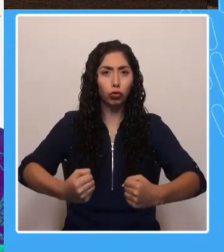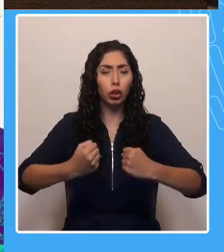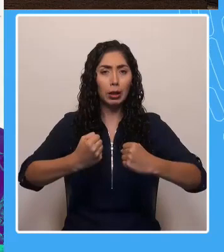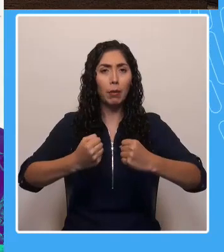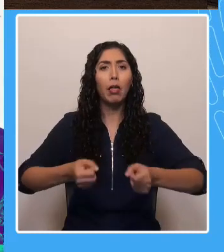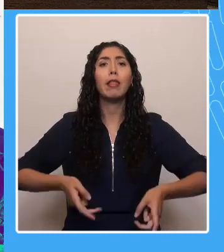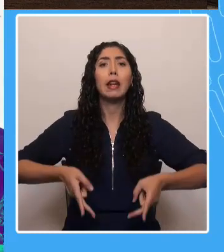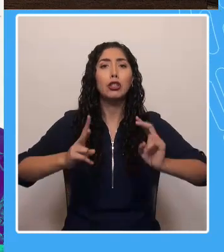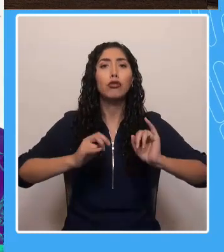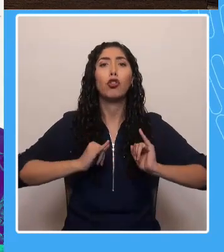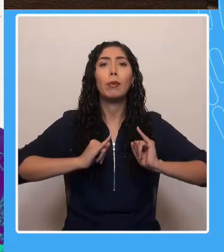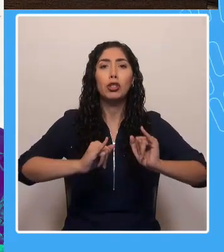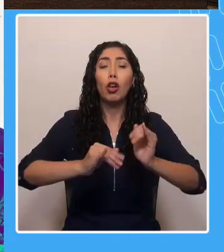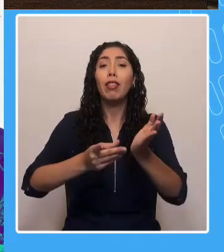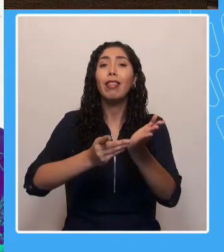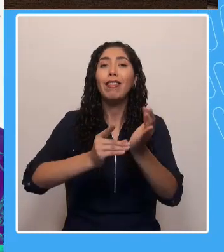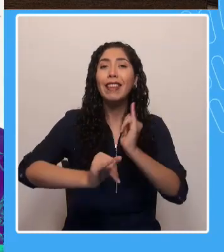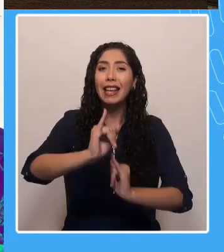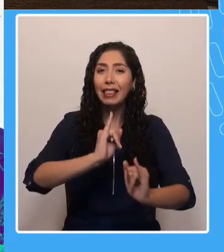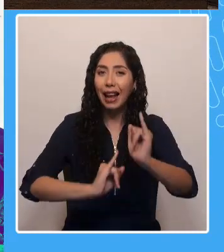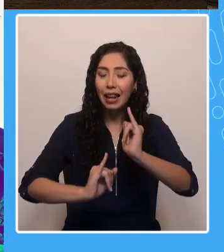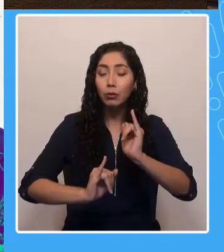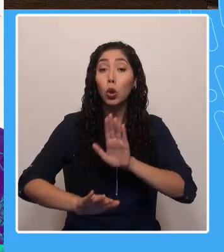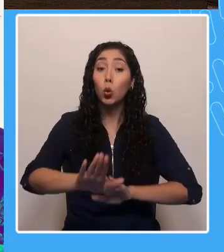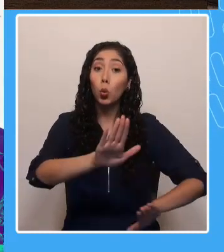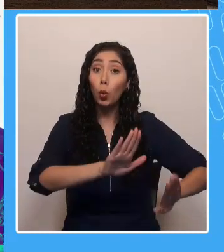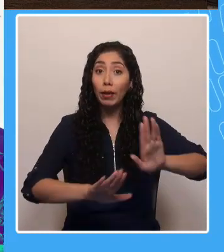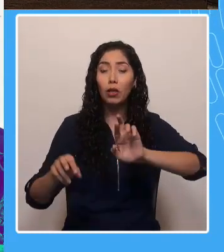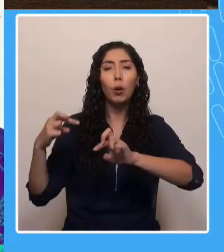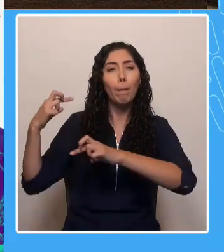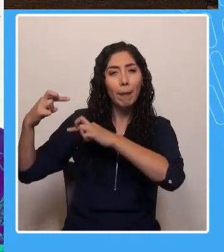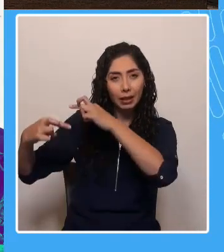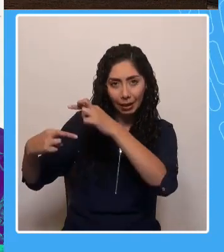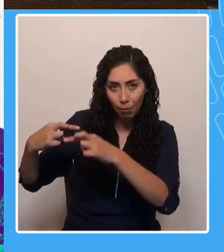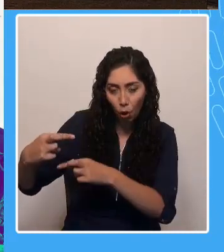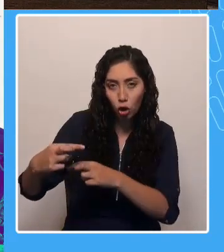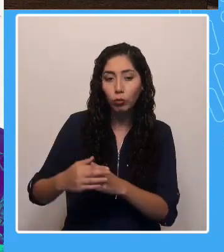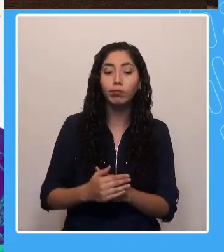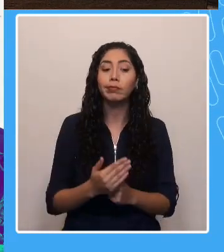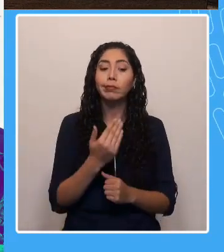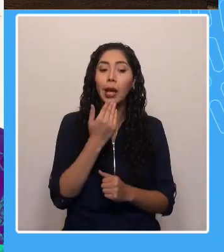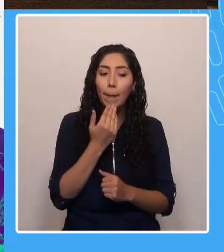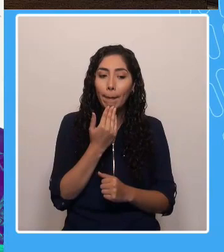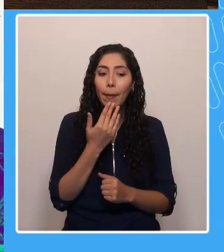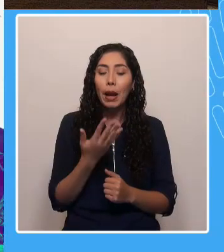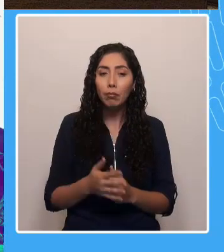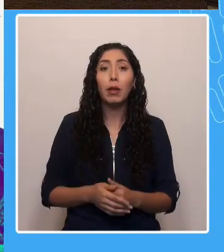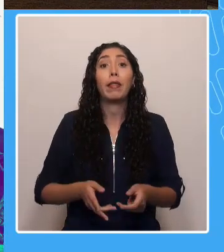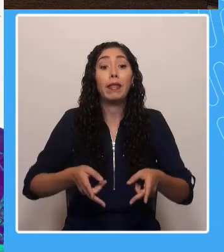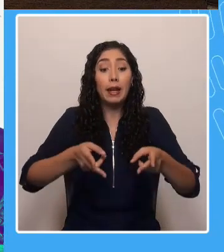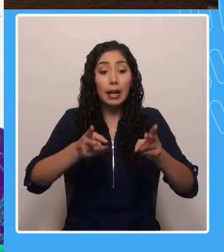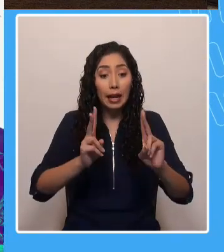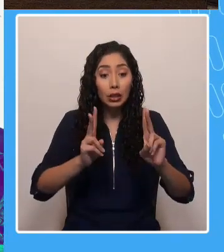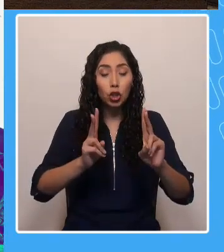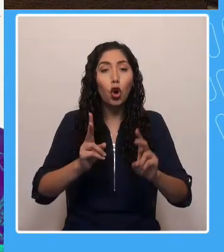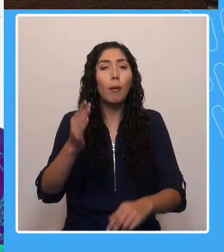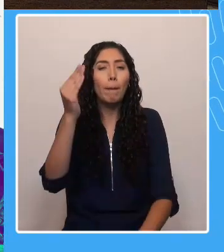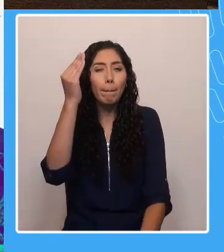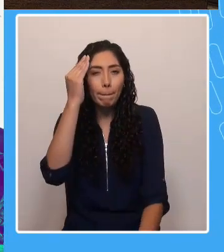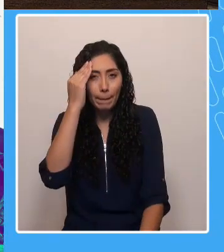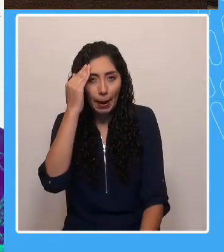información digital, cuidado de los patrimonios y establecer el derecho inalienable a las